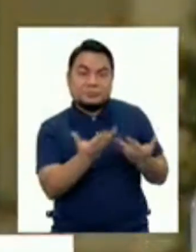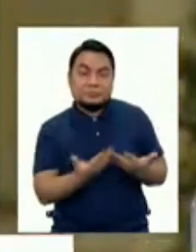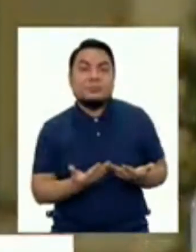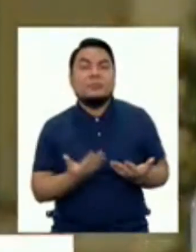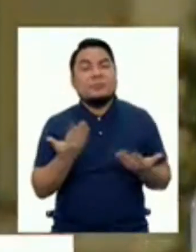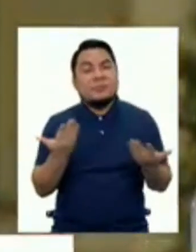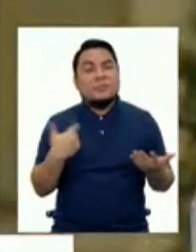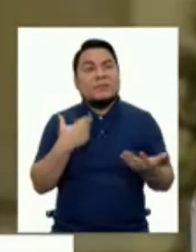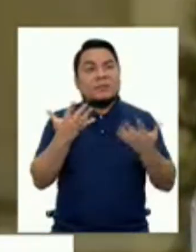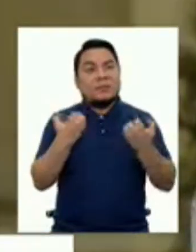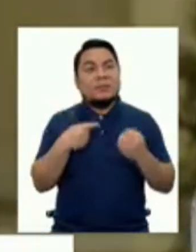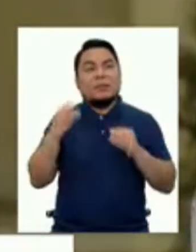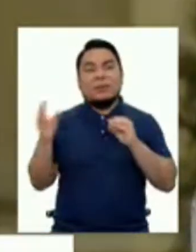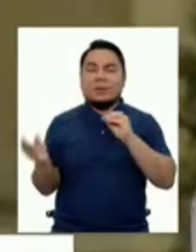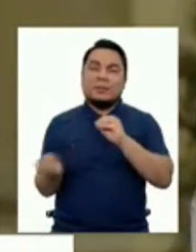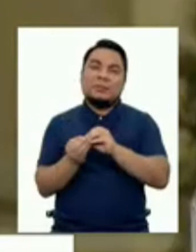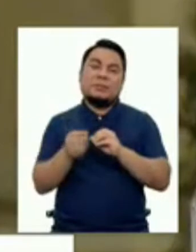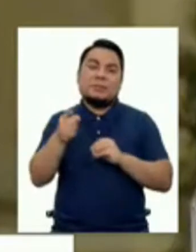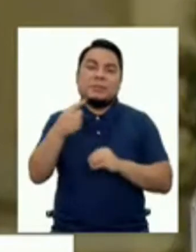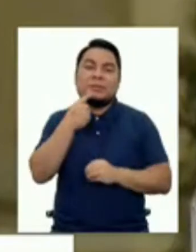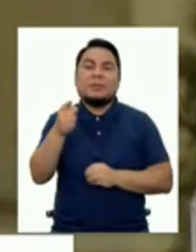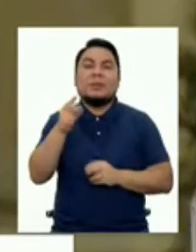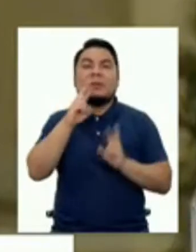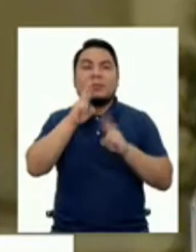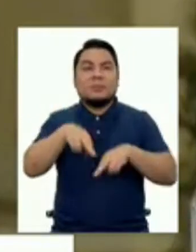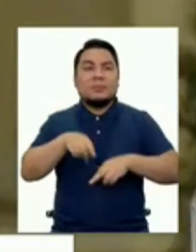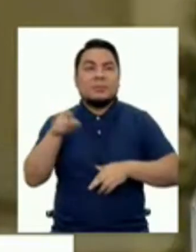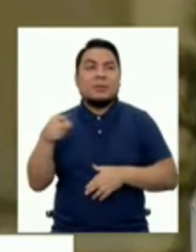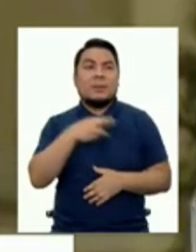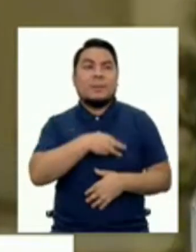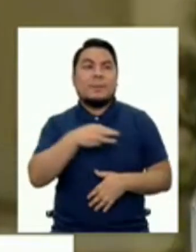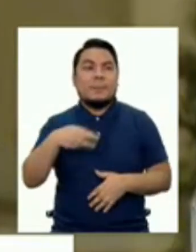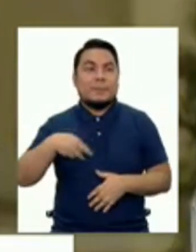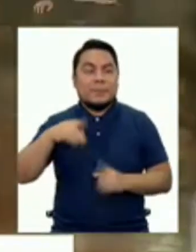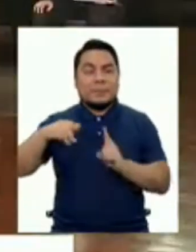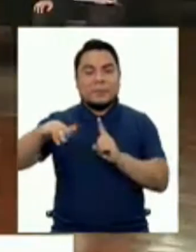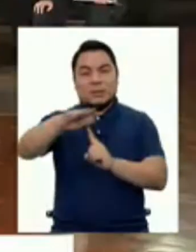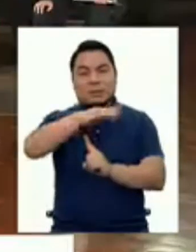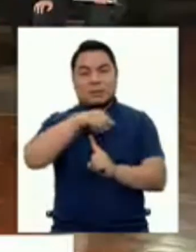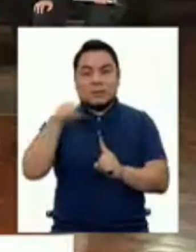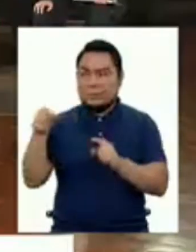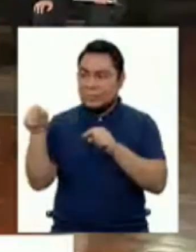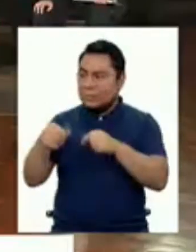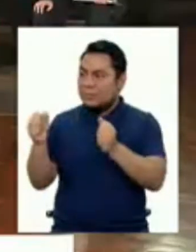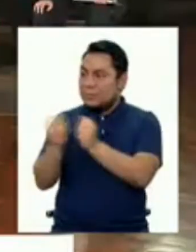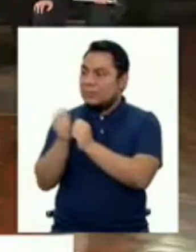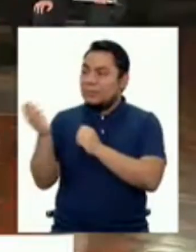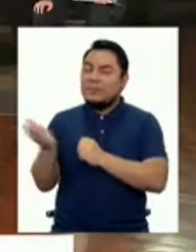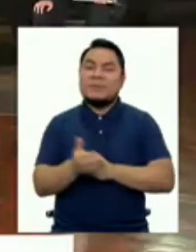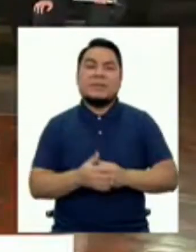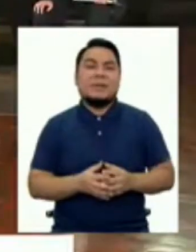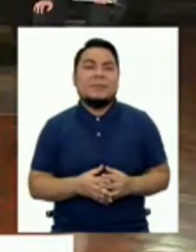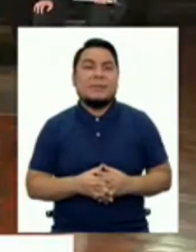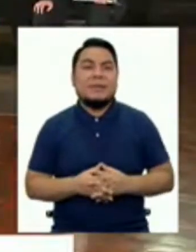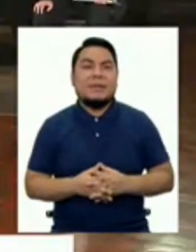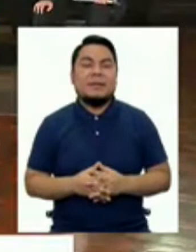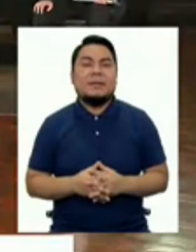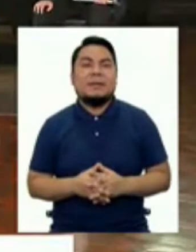por eso quisiera que complemente la respuesta la ministra de Ambiente, que está aquí presente con nosotros, por